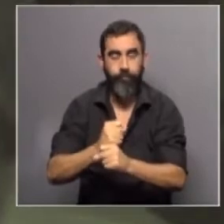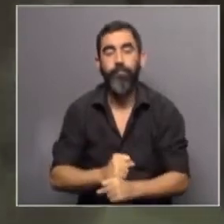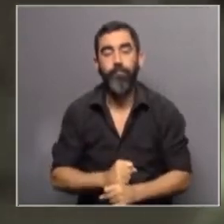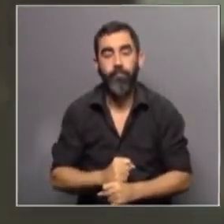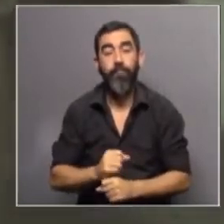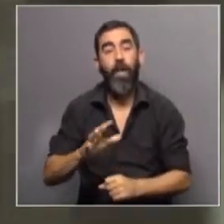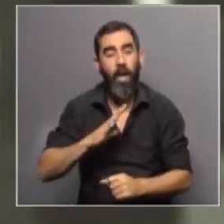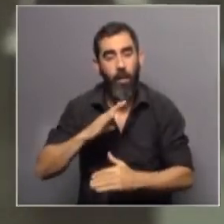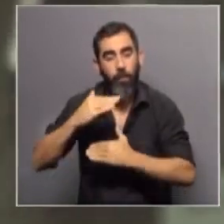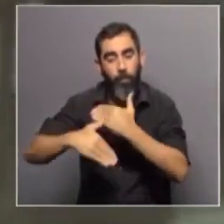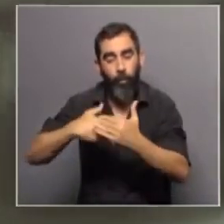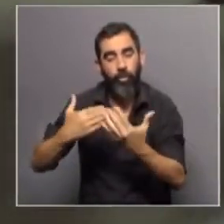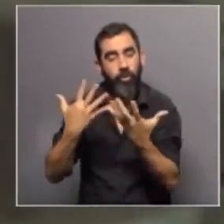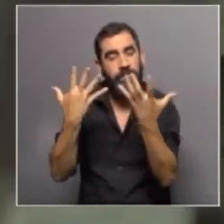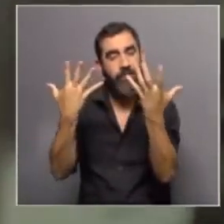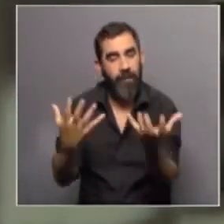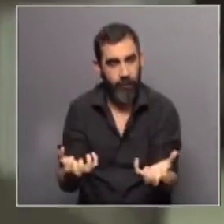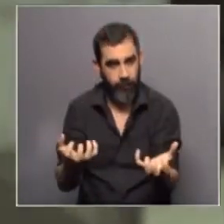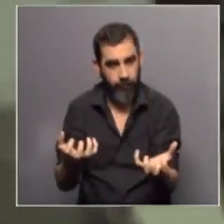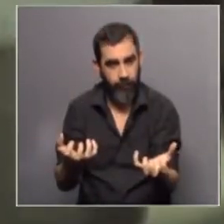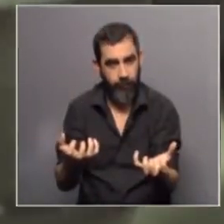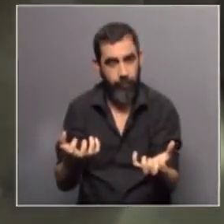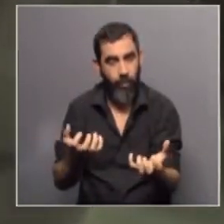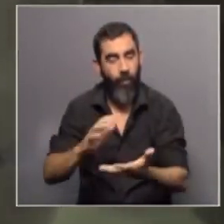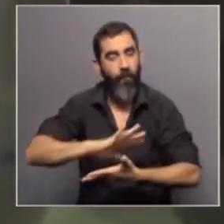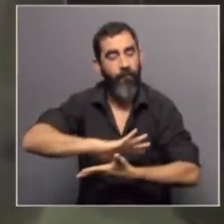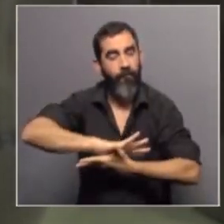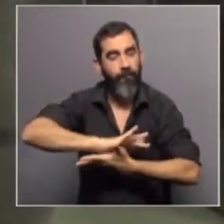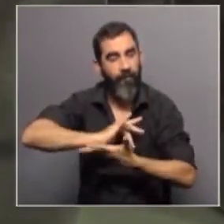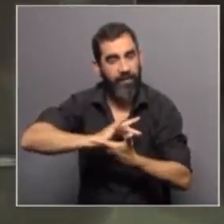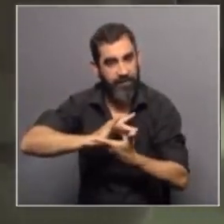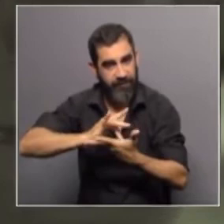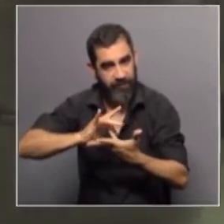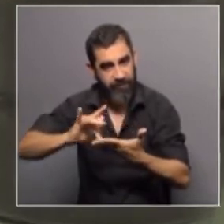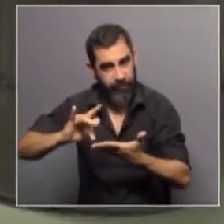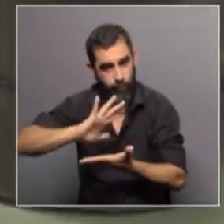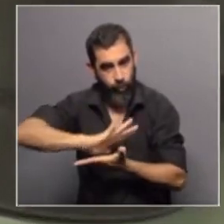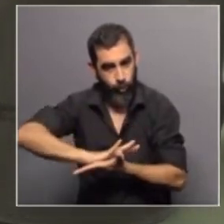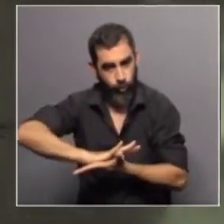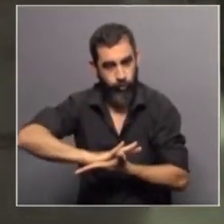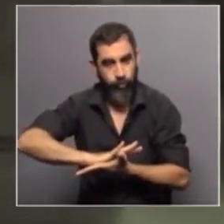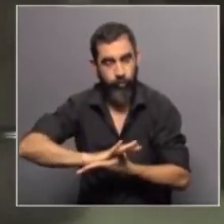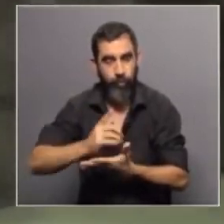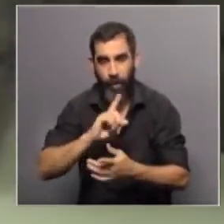un proceso de secado al vacío para proteger